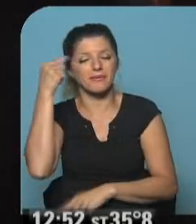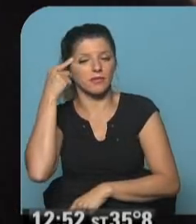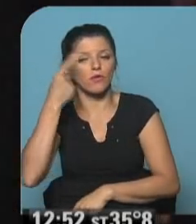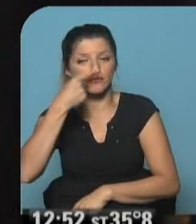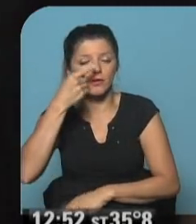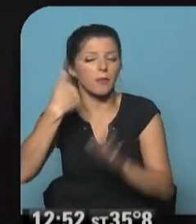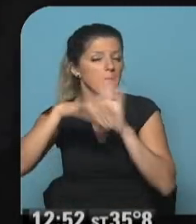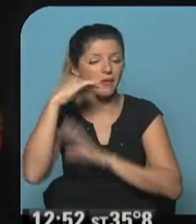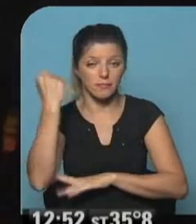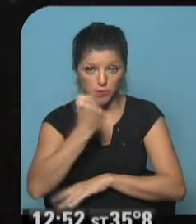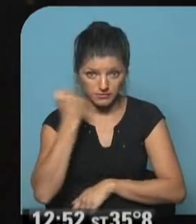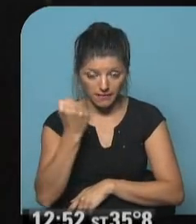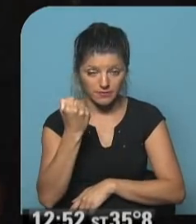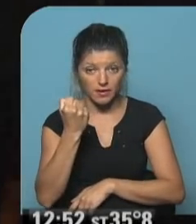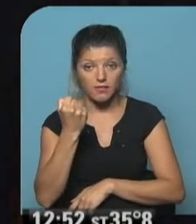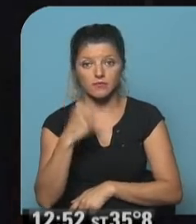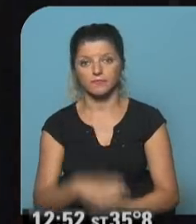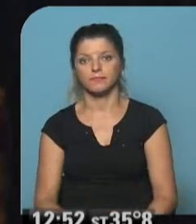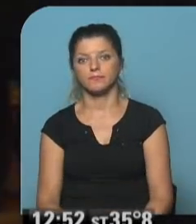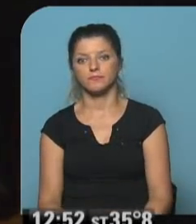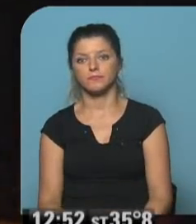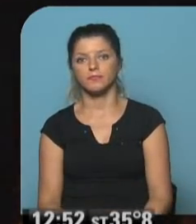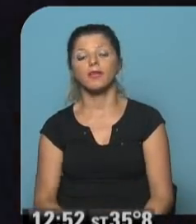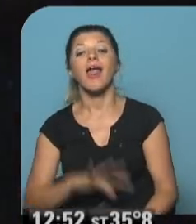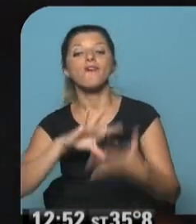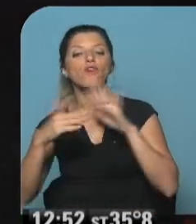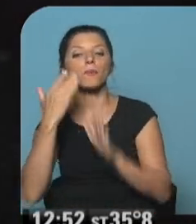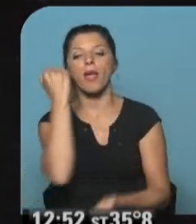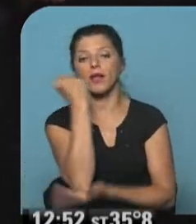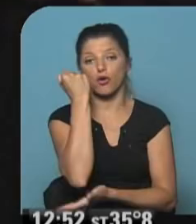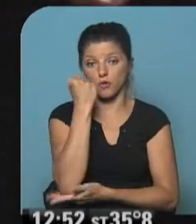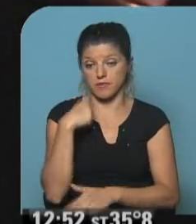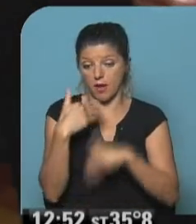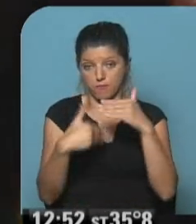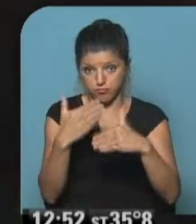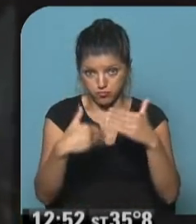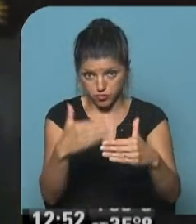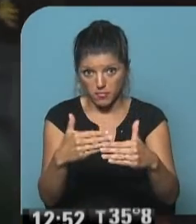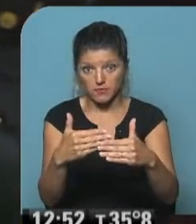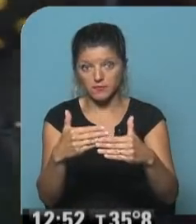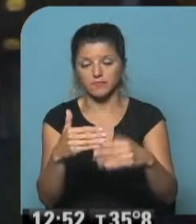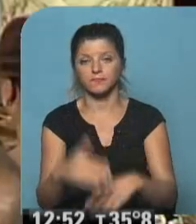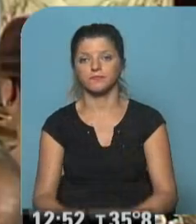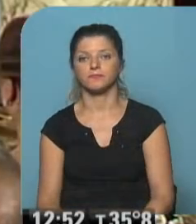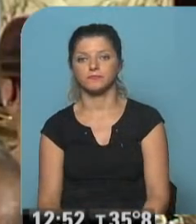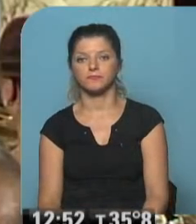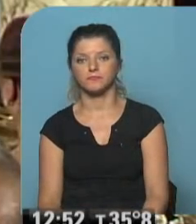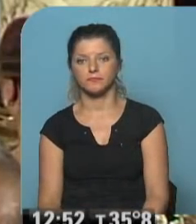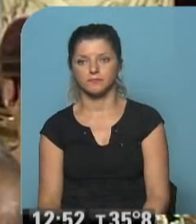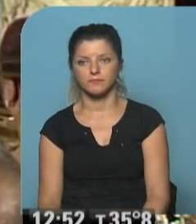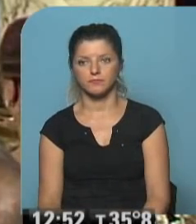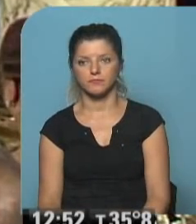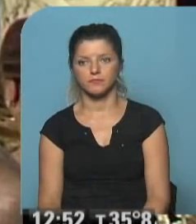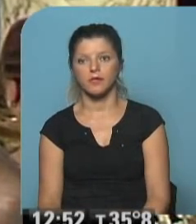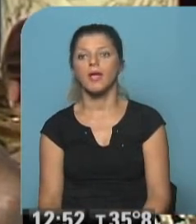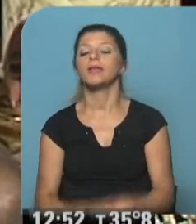que se perpetúe y se sostenga una determinada estructura económica y un modelo que, tiene bastante acomodados